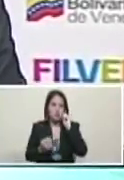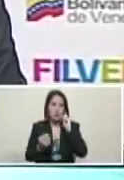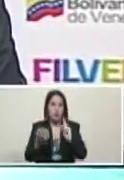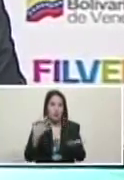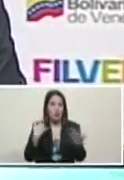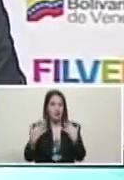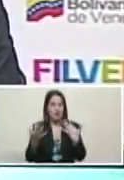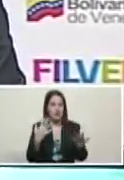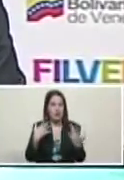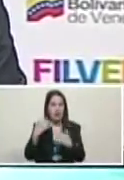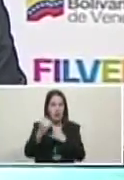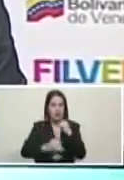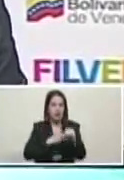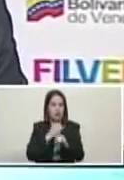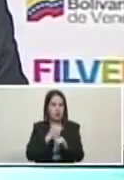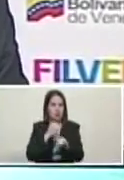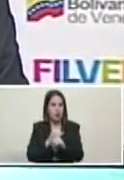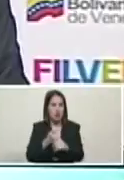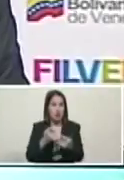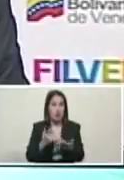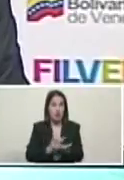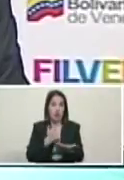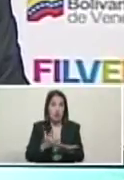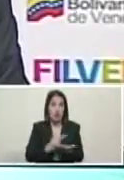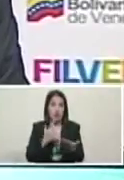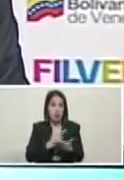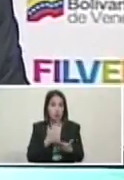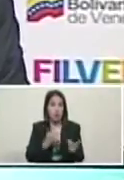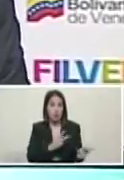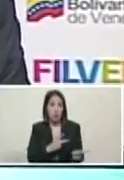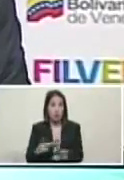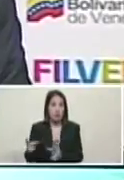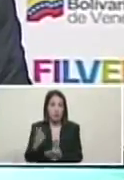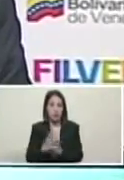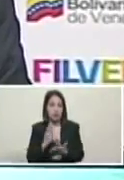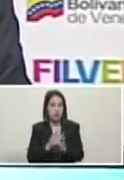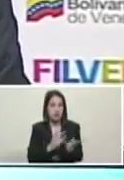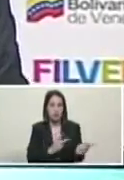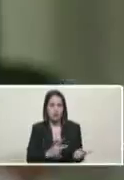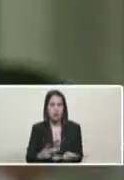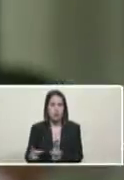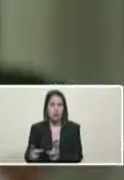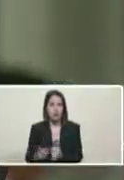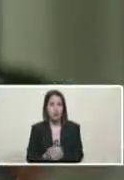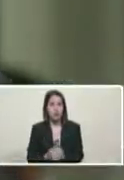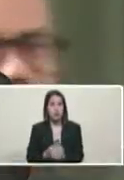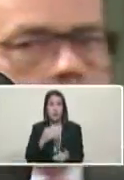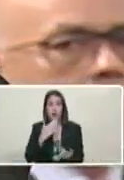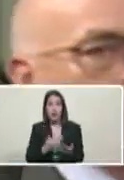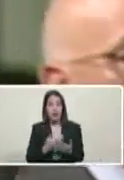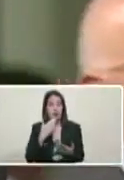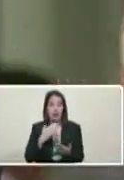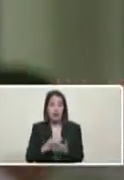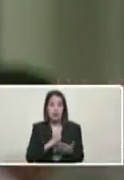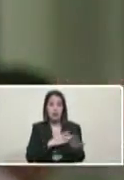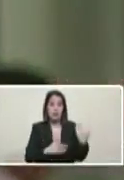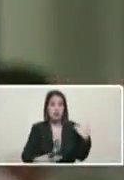¿Qué puede decir este intelectual europeo? Bienvenido, siempre bienvenido. Muchas gracias,